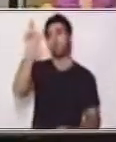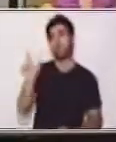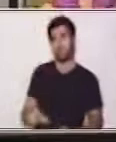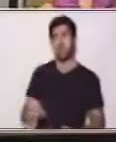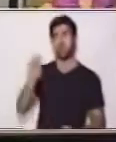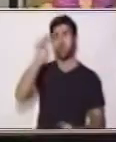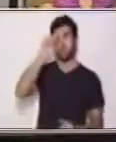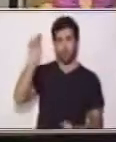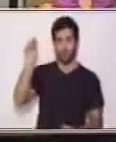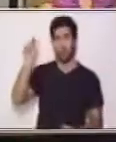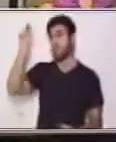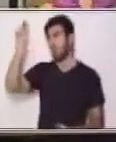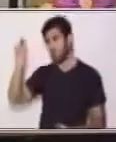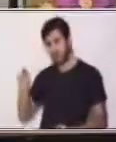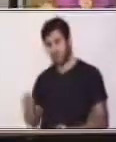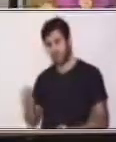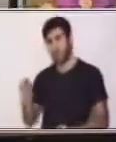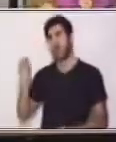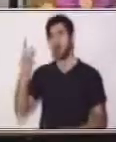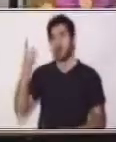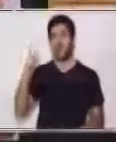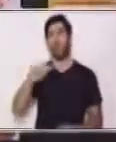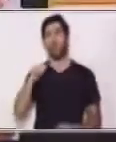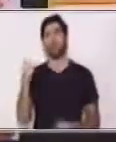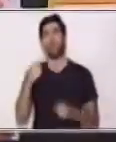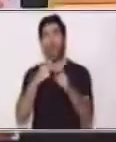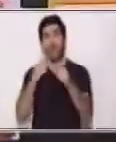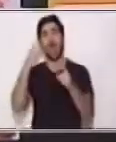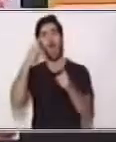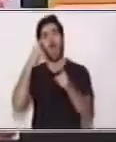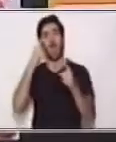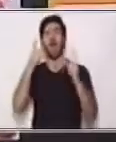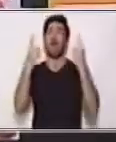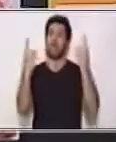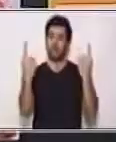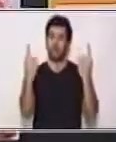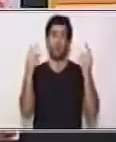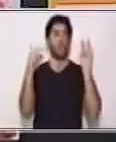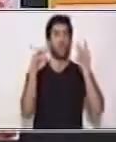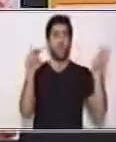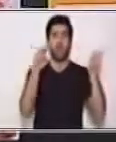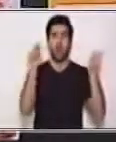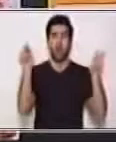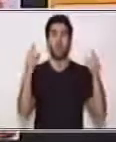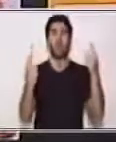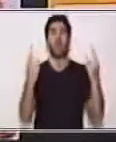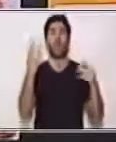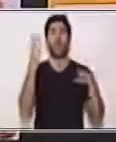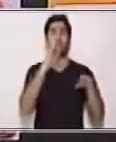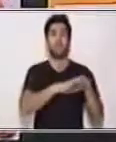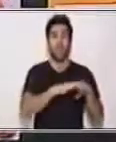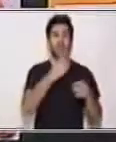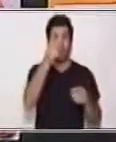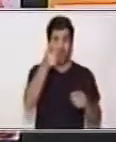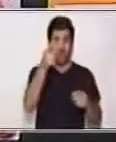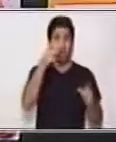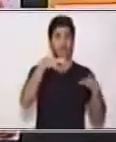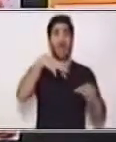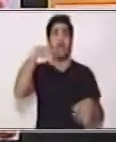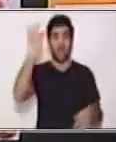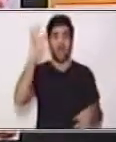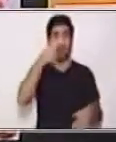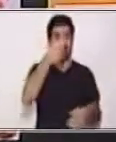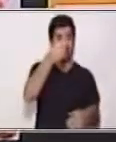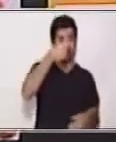el centro una de las columnas para colocar un chequecito de la que tenga mayor estimación.